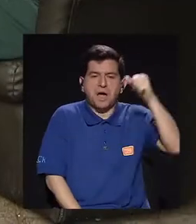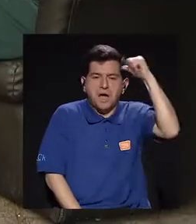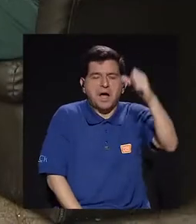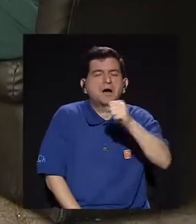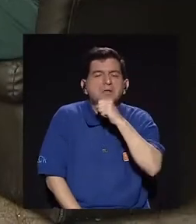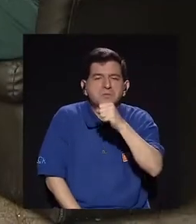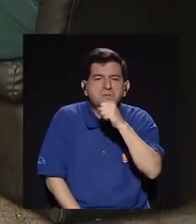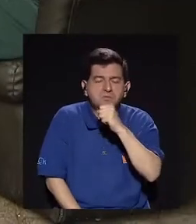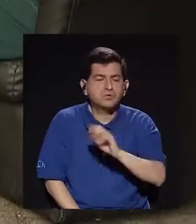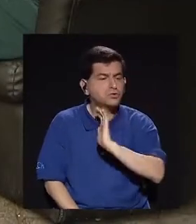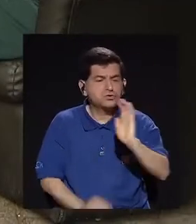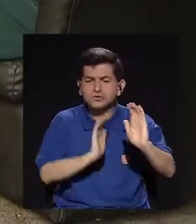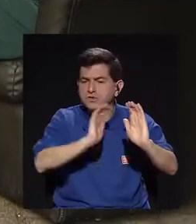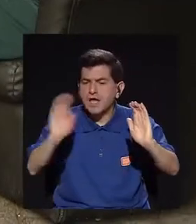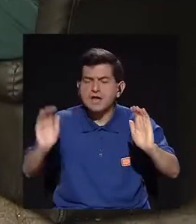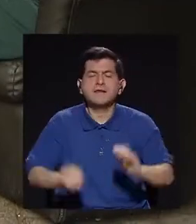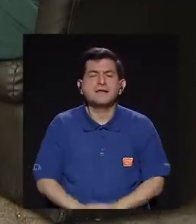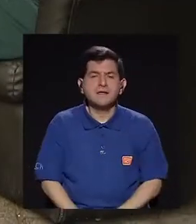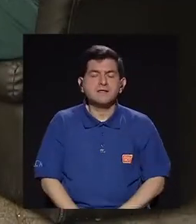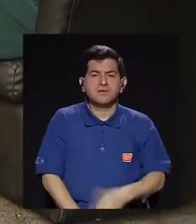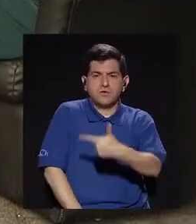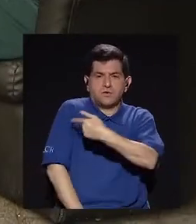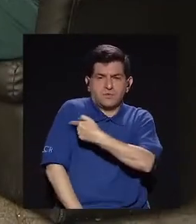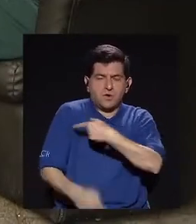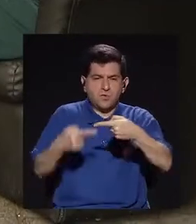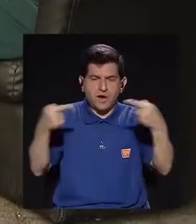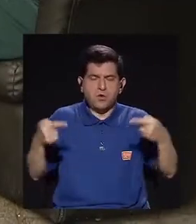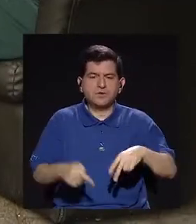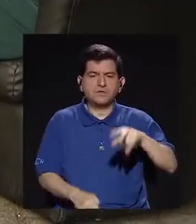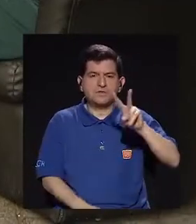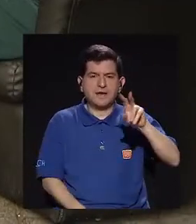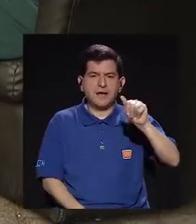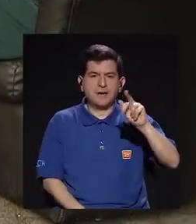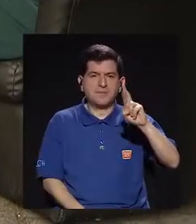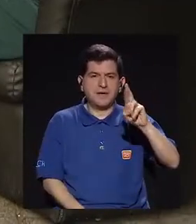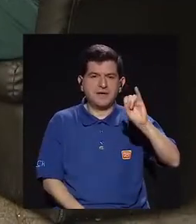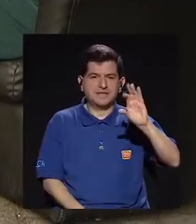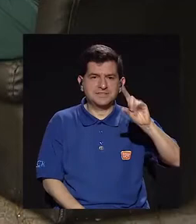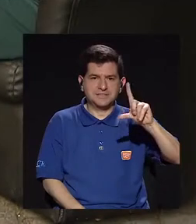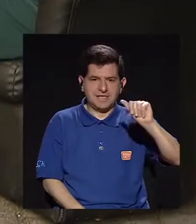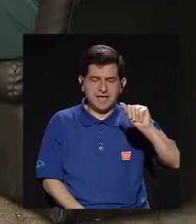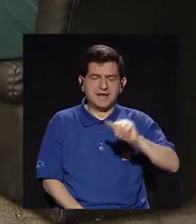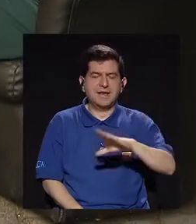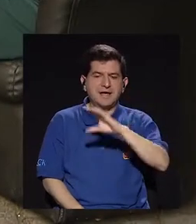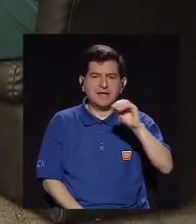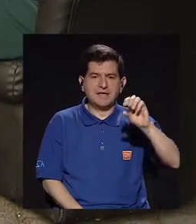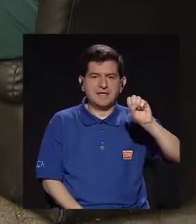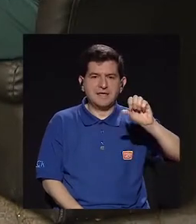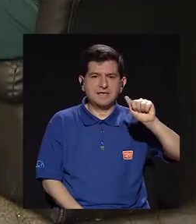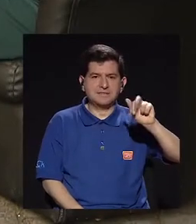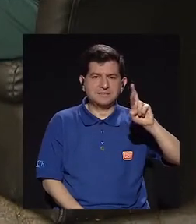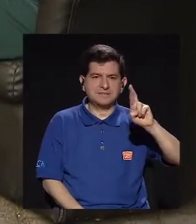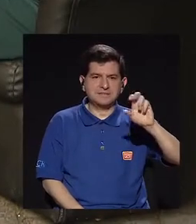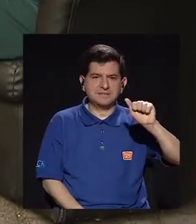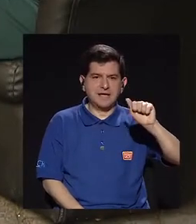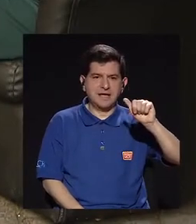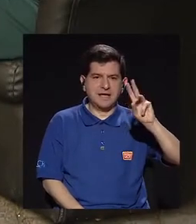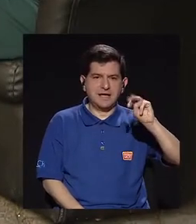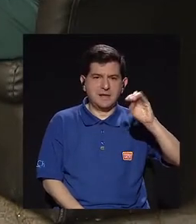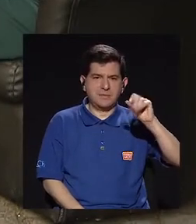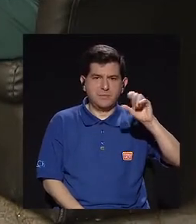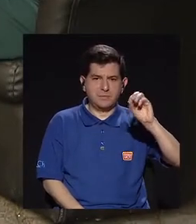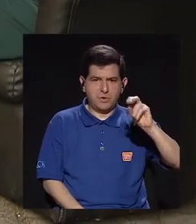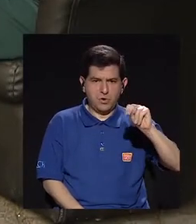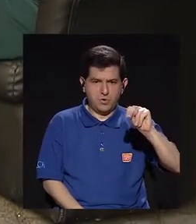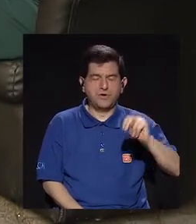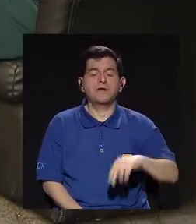mayores. En niños también, no les comenté, está la vacuna contra varicela, contra sarampión, que se aplican a los 15 meses de edad. Uh-huh.